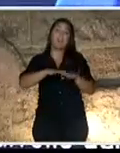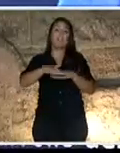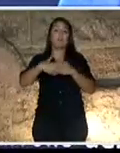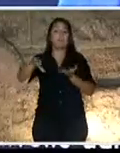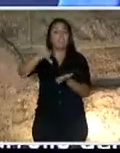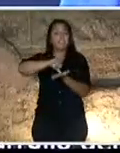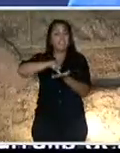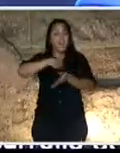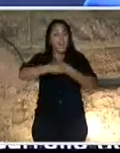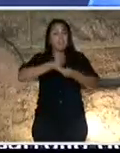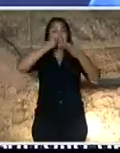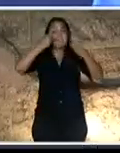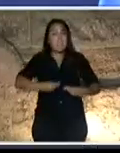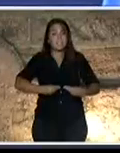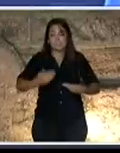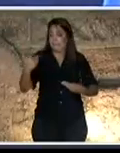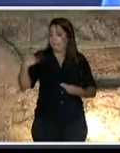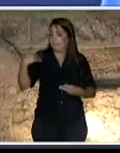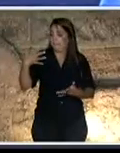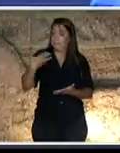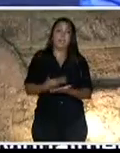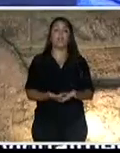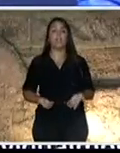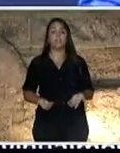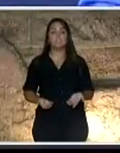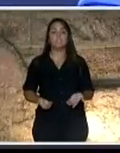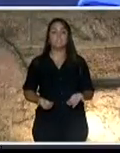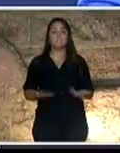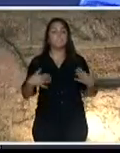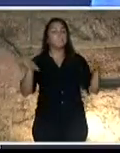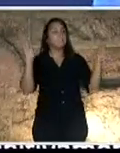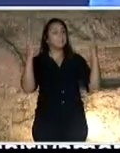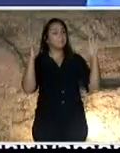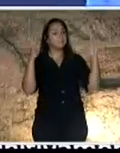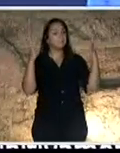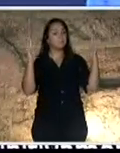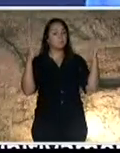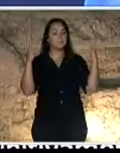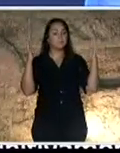como debiera en estos últimos años. Habrá que cambiar.